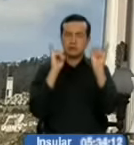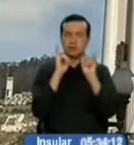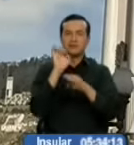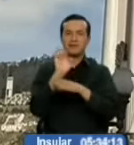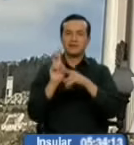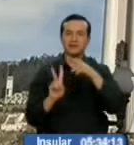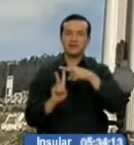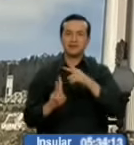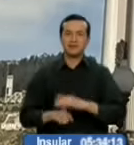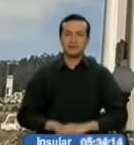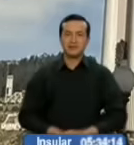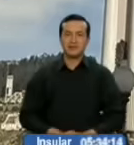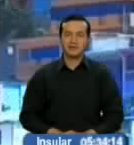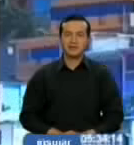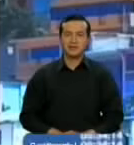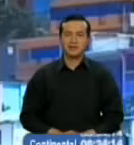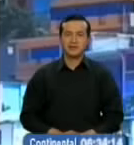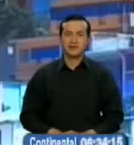Córdoba, Ecuador TV.